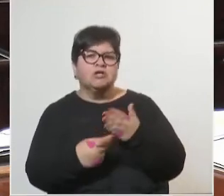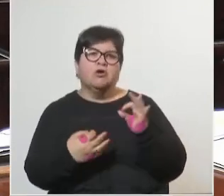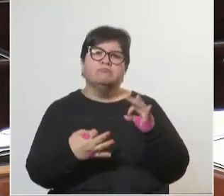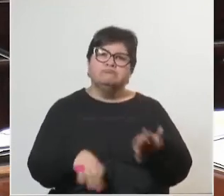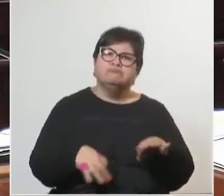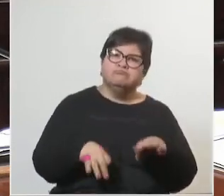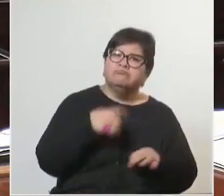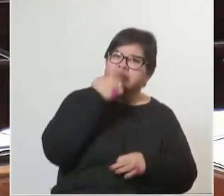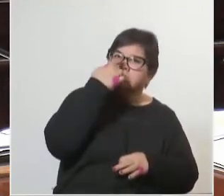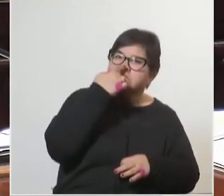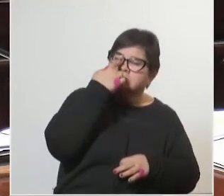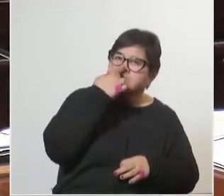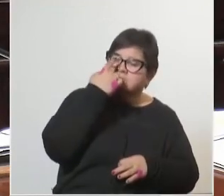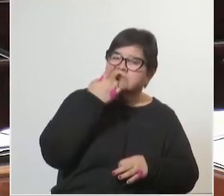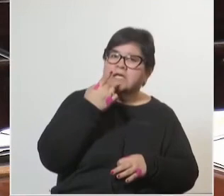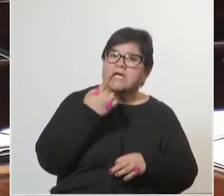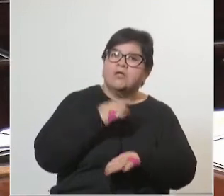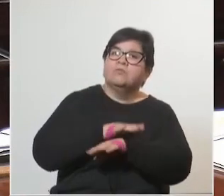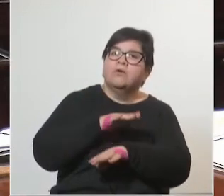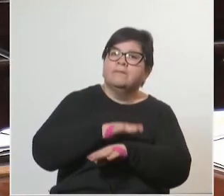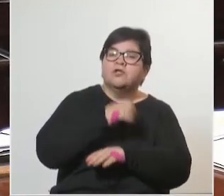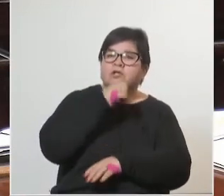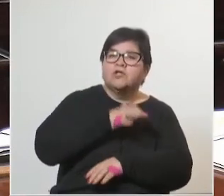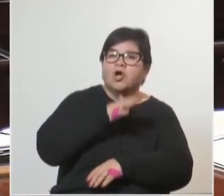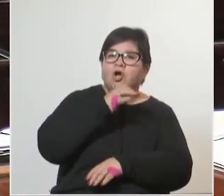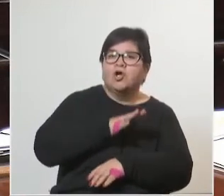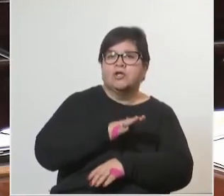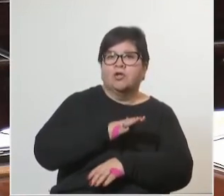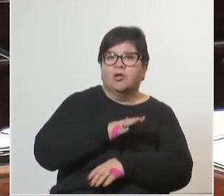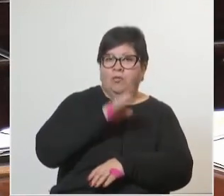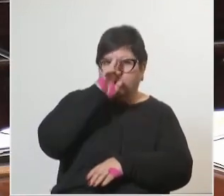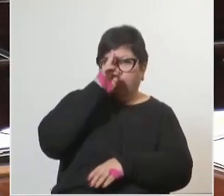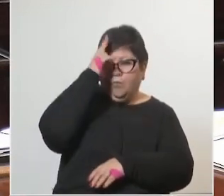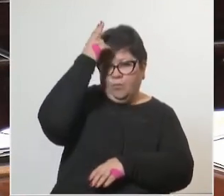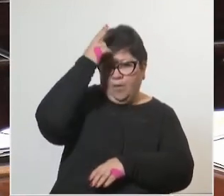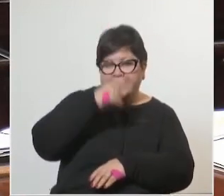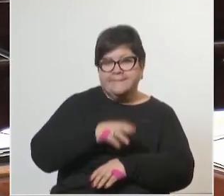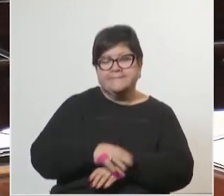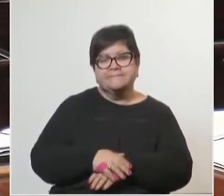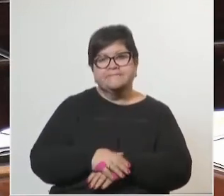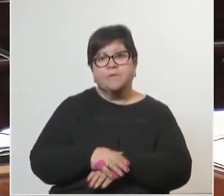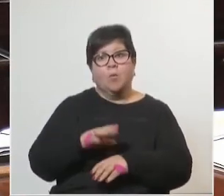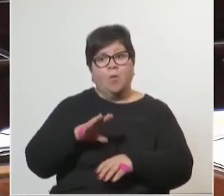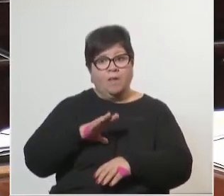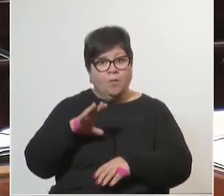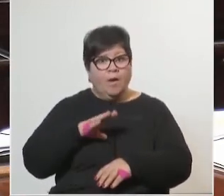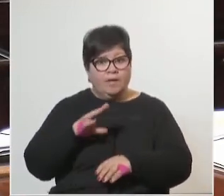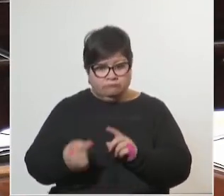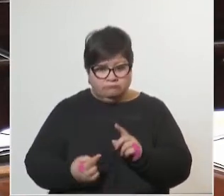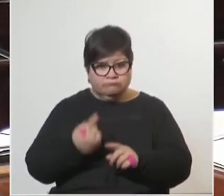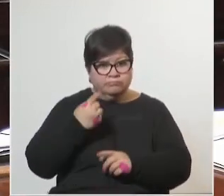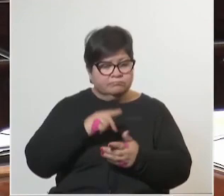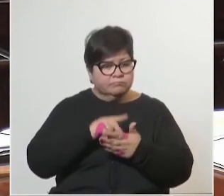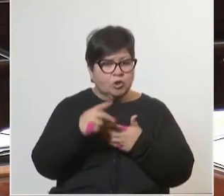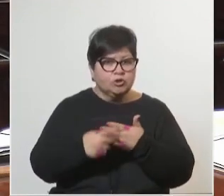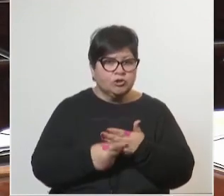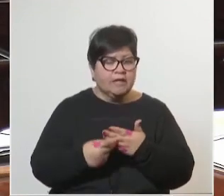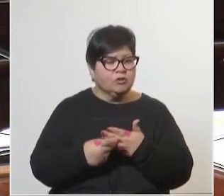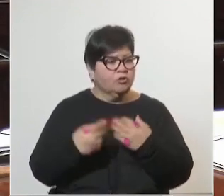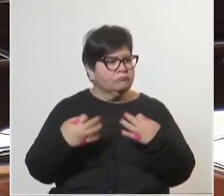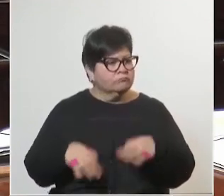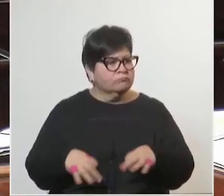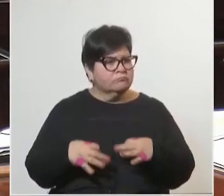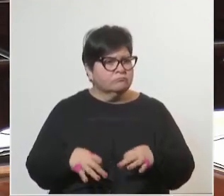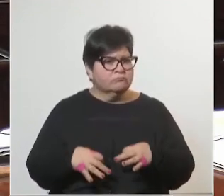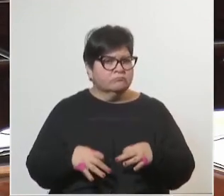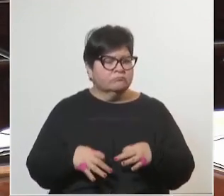e interesante en un momento histórico del país. Cuando aparece un proyecto de menor punitivismo, la verdad es que